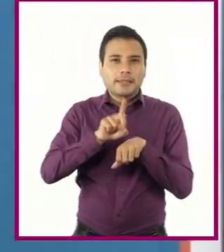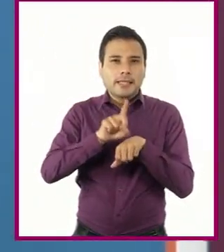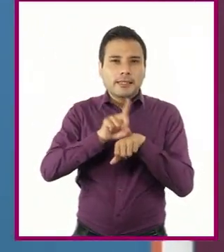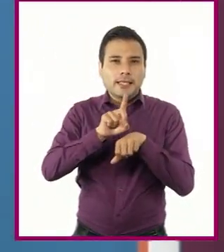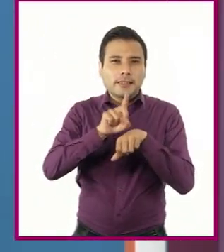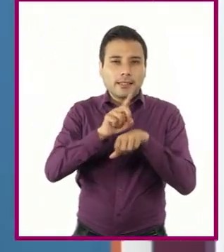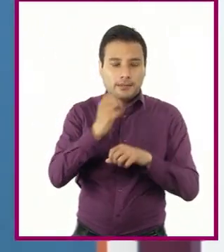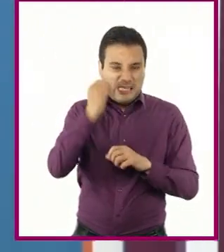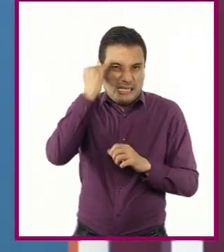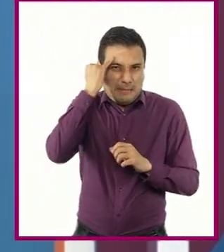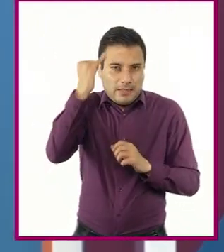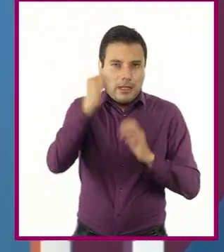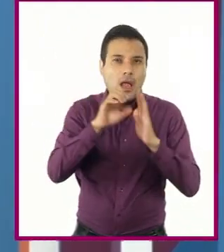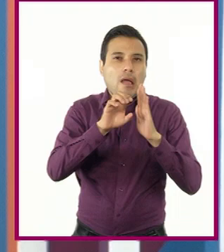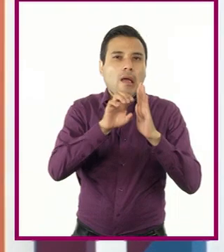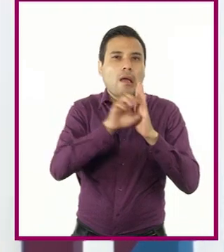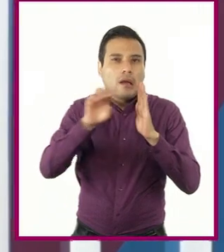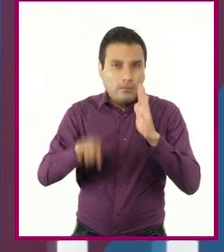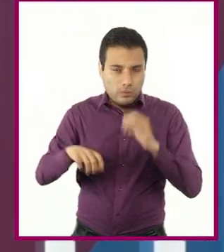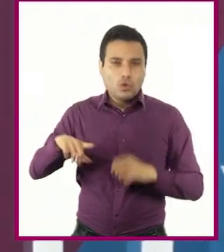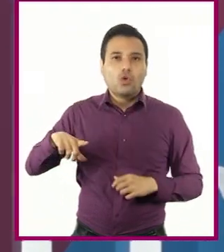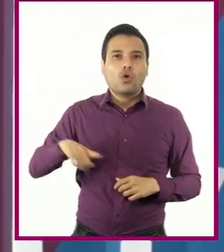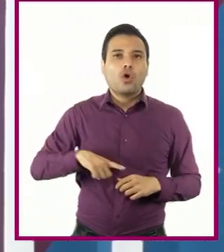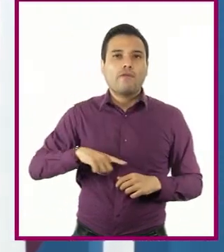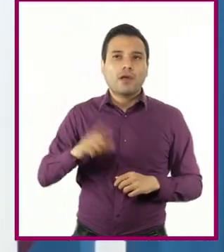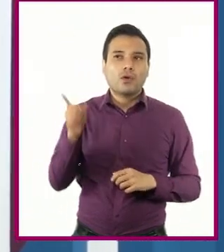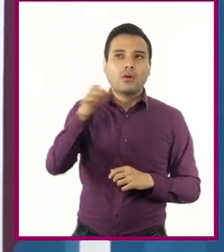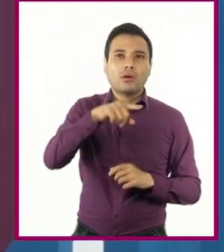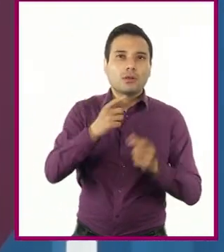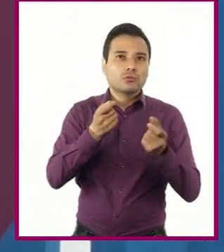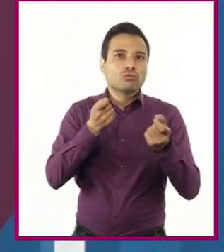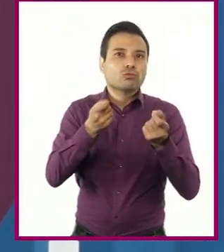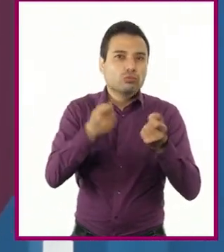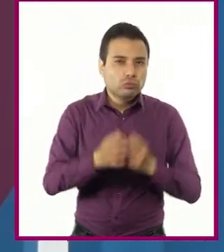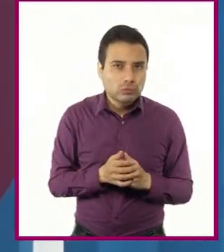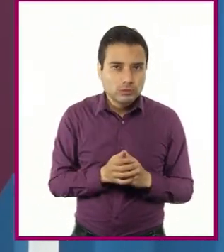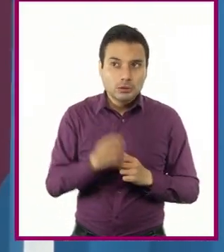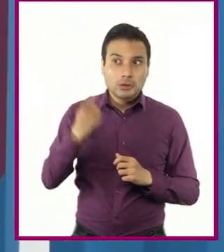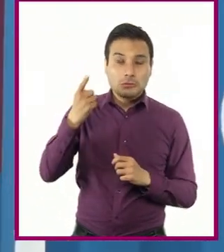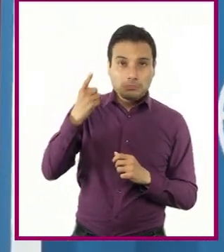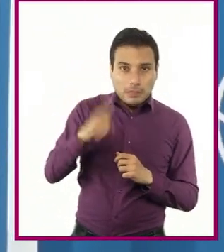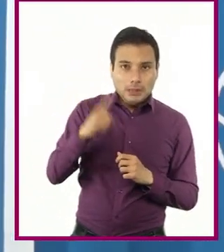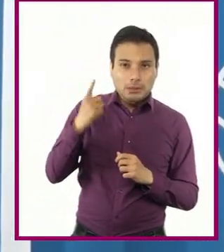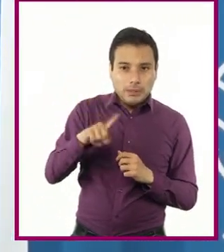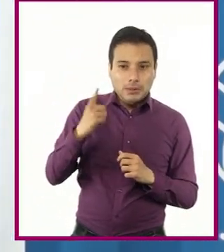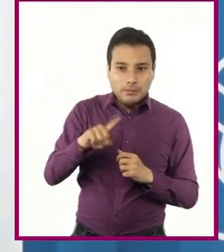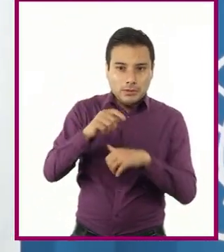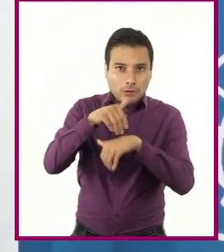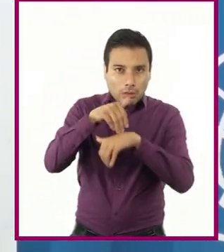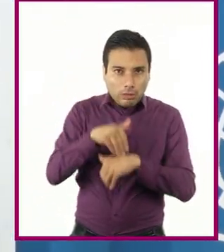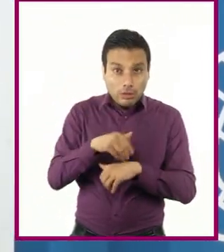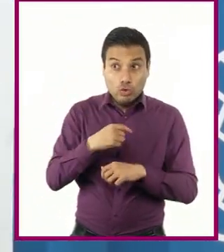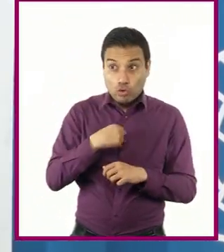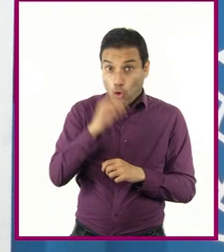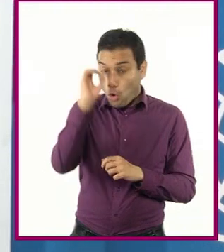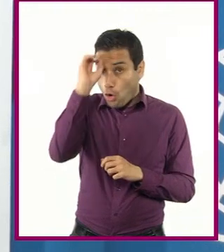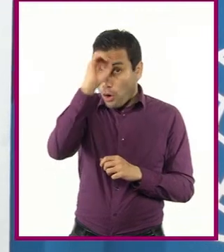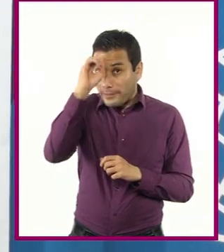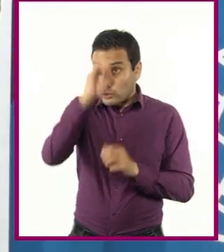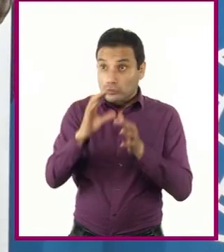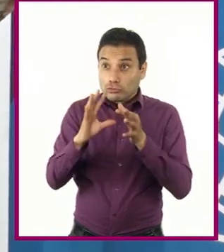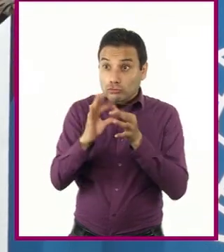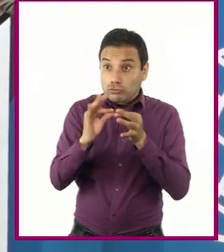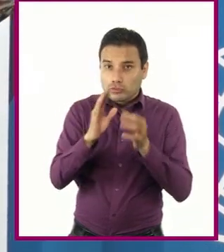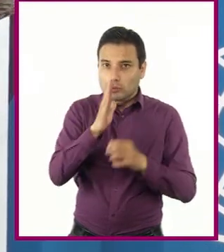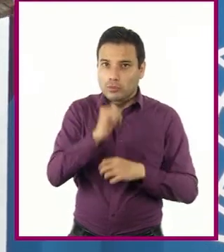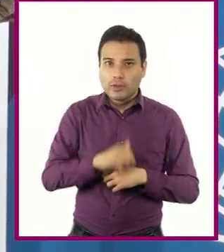controlado por fuerzas ajenas a su voluntad, que no tienen libertad de expresión porque las críticas son severamente castigadas, que el